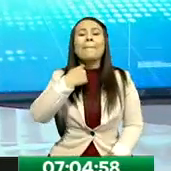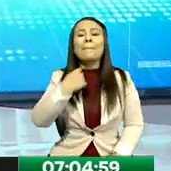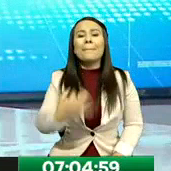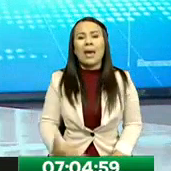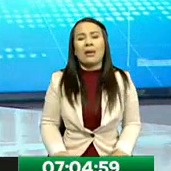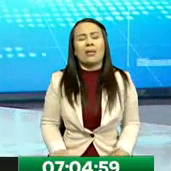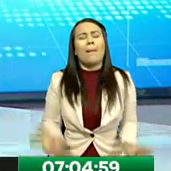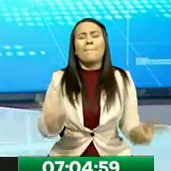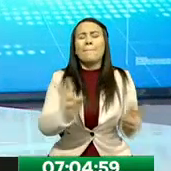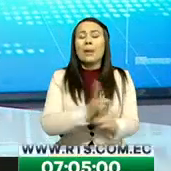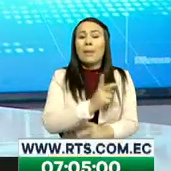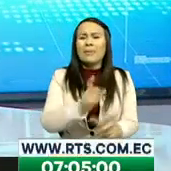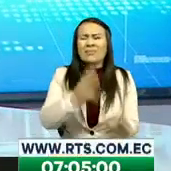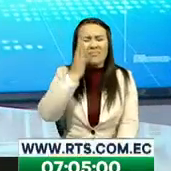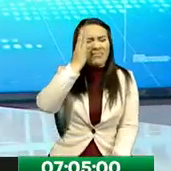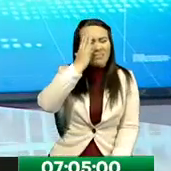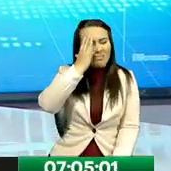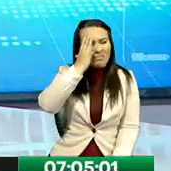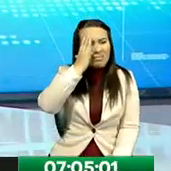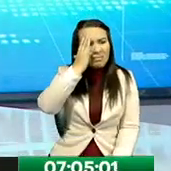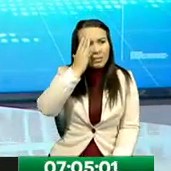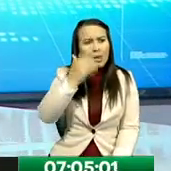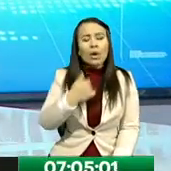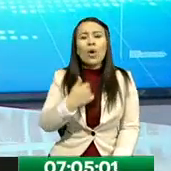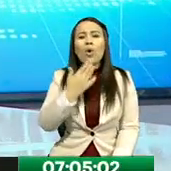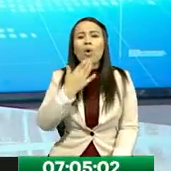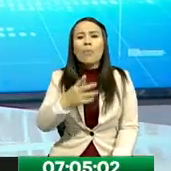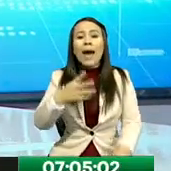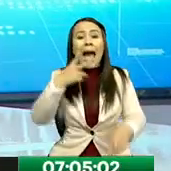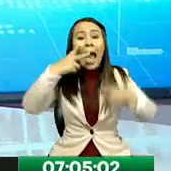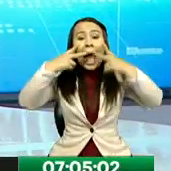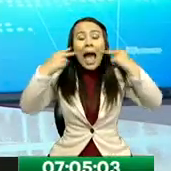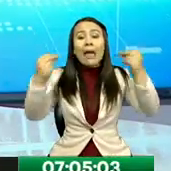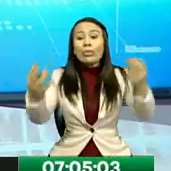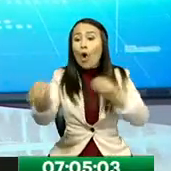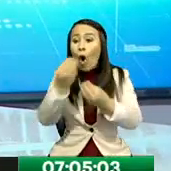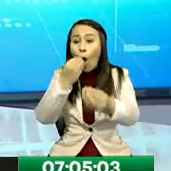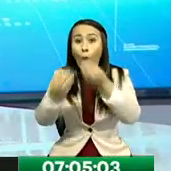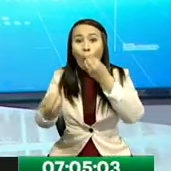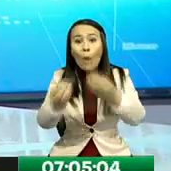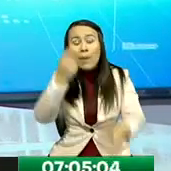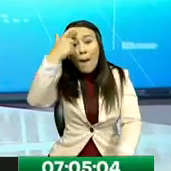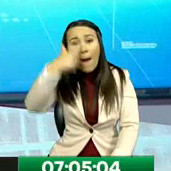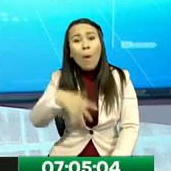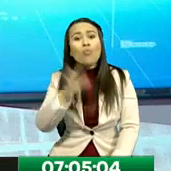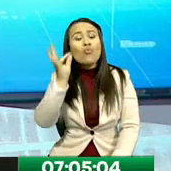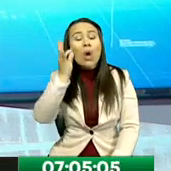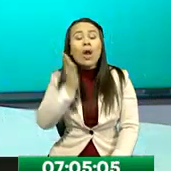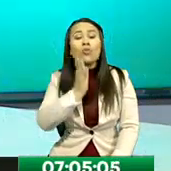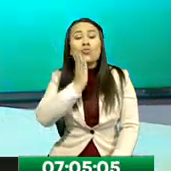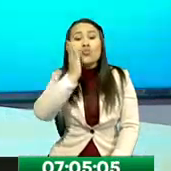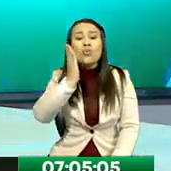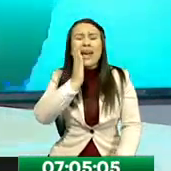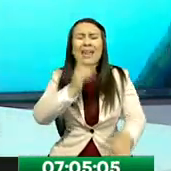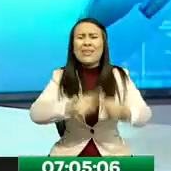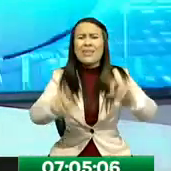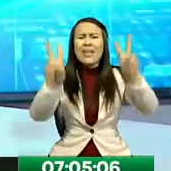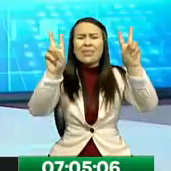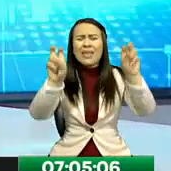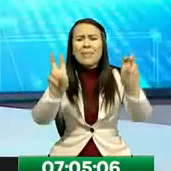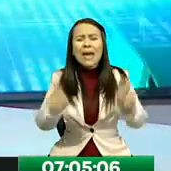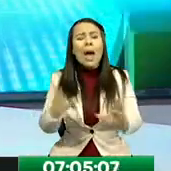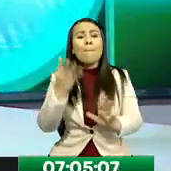actos repudiables, como el devorar un gato a plena luz del día. Son, entre otras, las